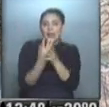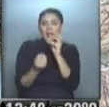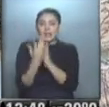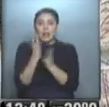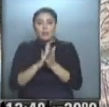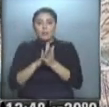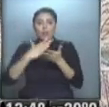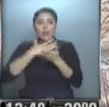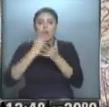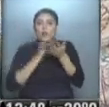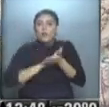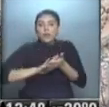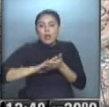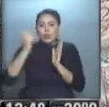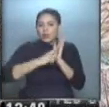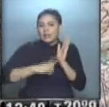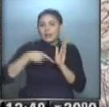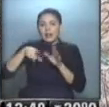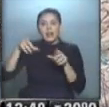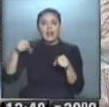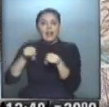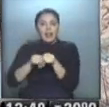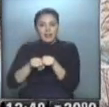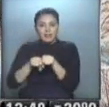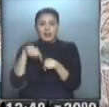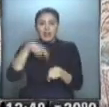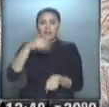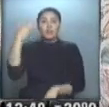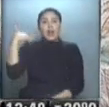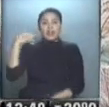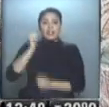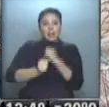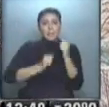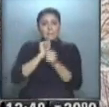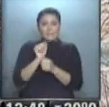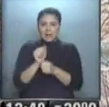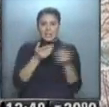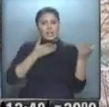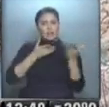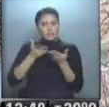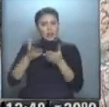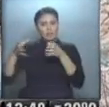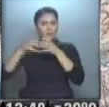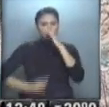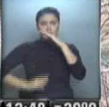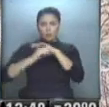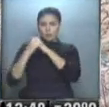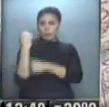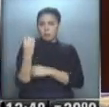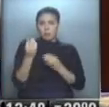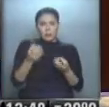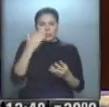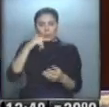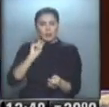nuevo pliego para el cable, esto fue impugnado por las empresas que ante entonces habían gozado del monopolio porque no se vendían otros